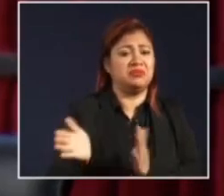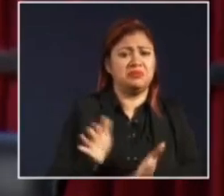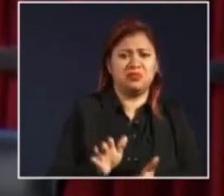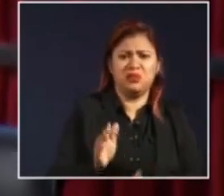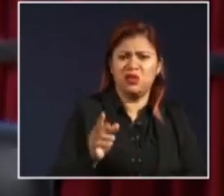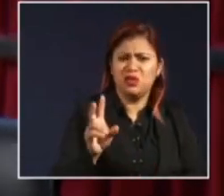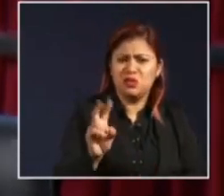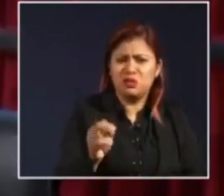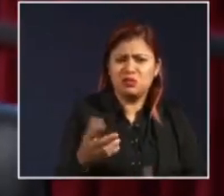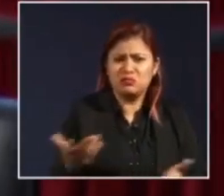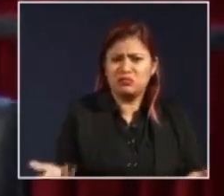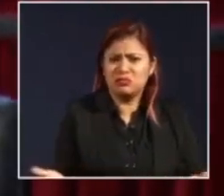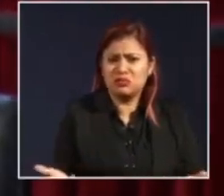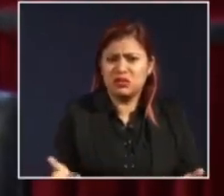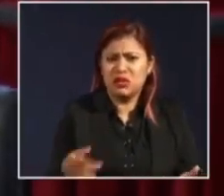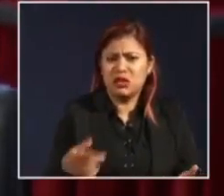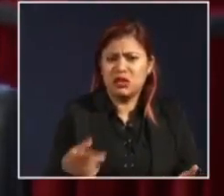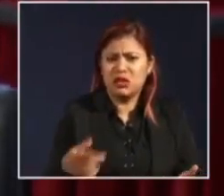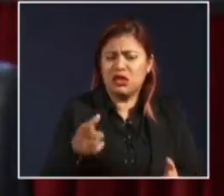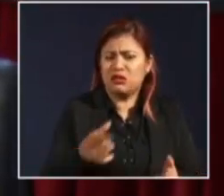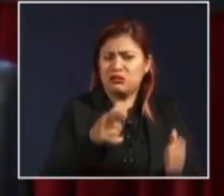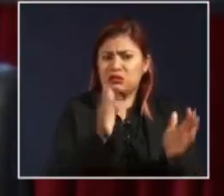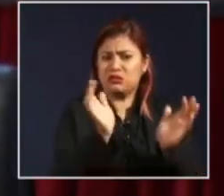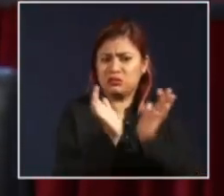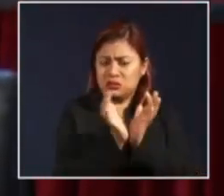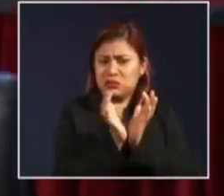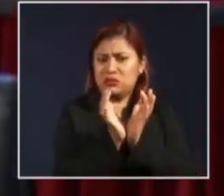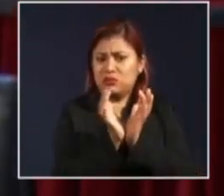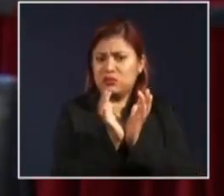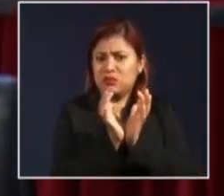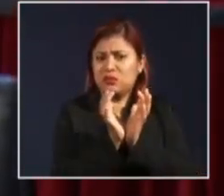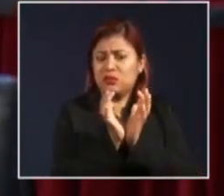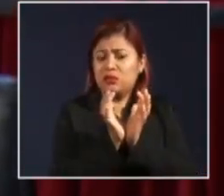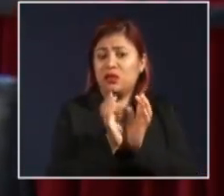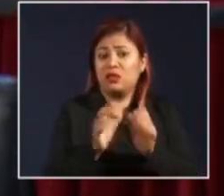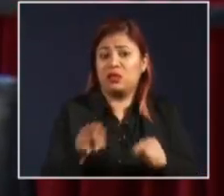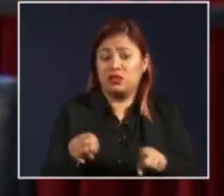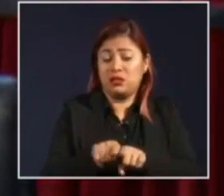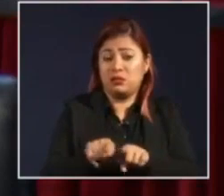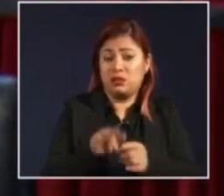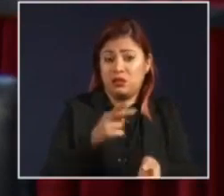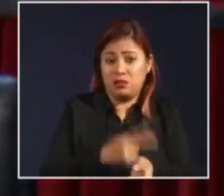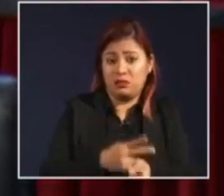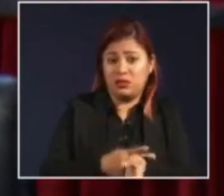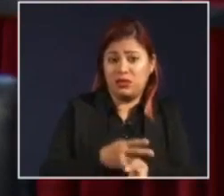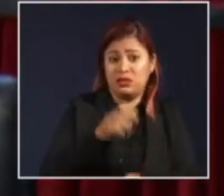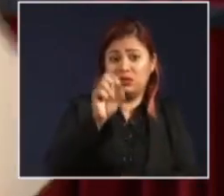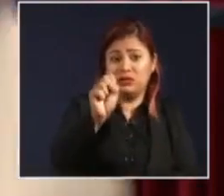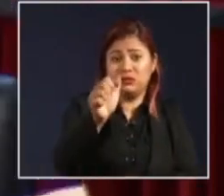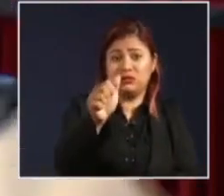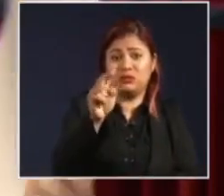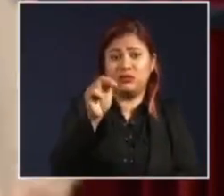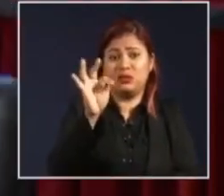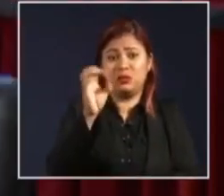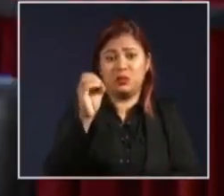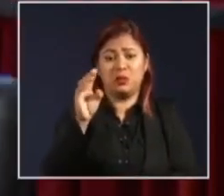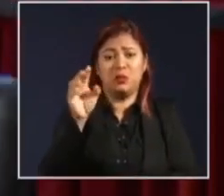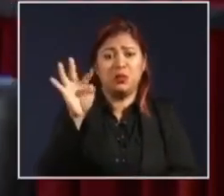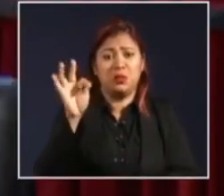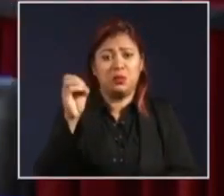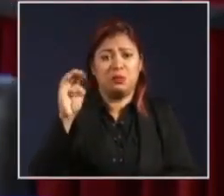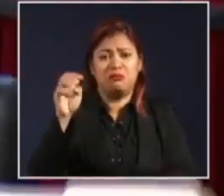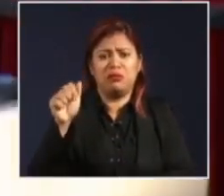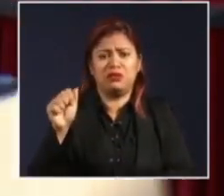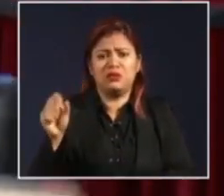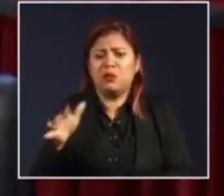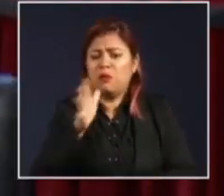sector público. Si en la caja del Seguro Social y en el Hospital Santo Tomás no tienen ni camas ni medicinas,